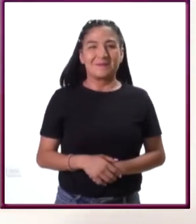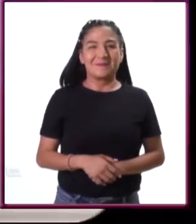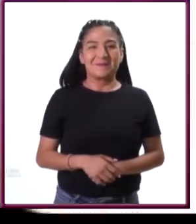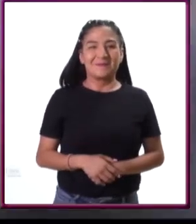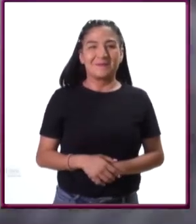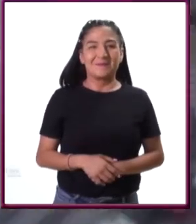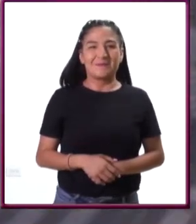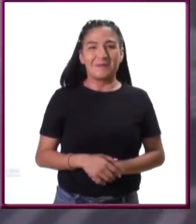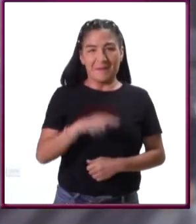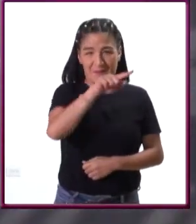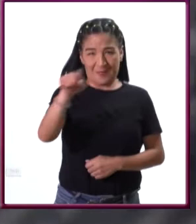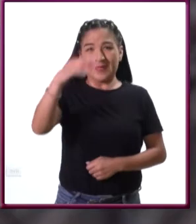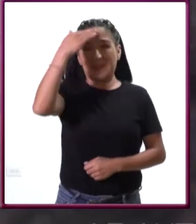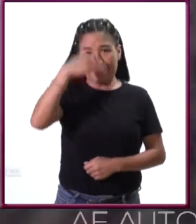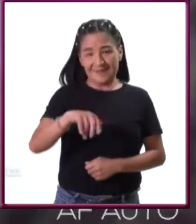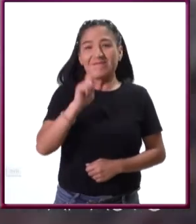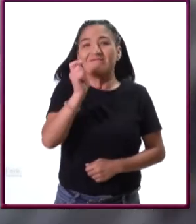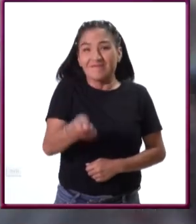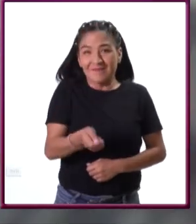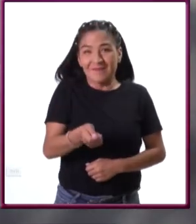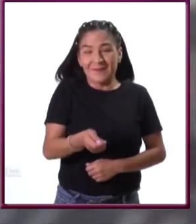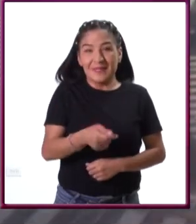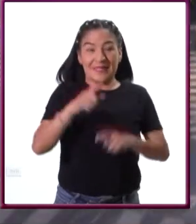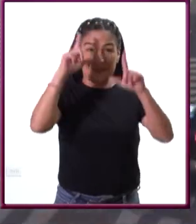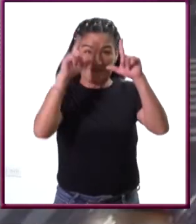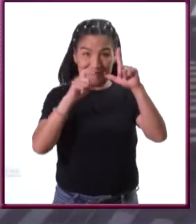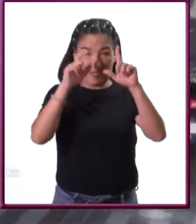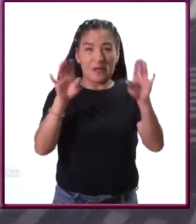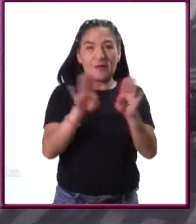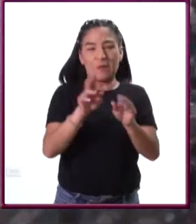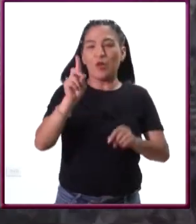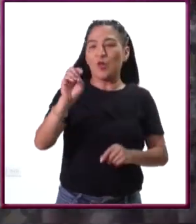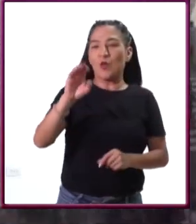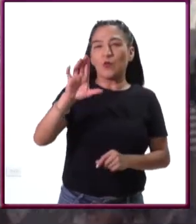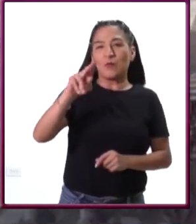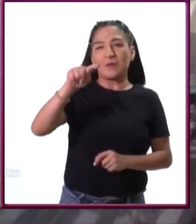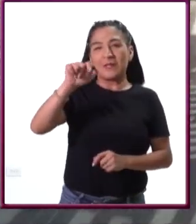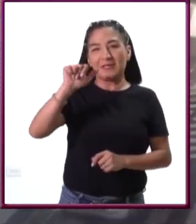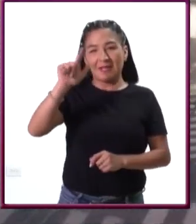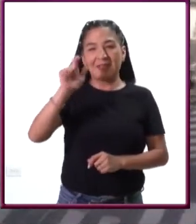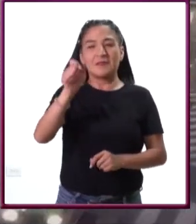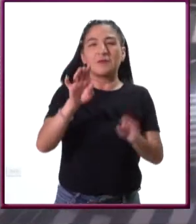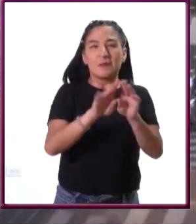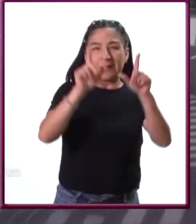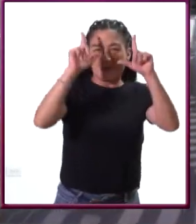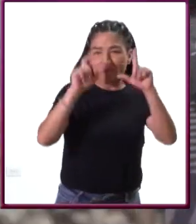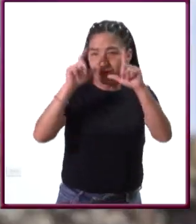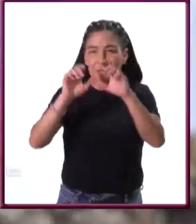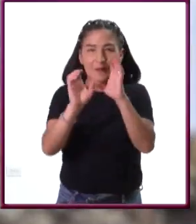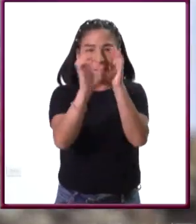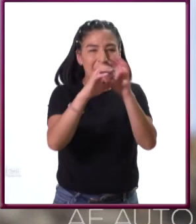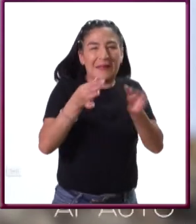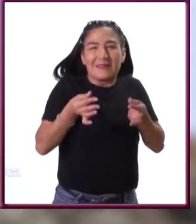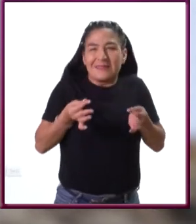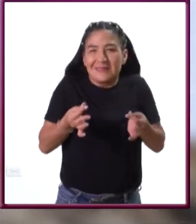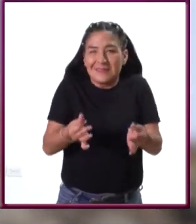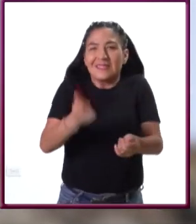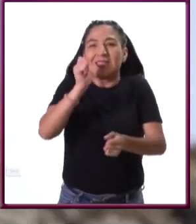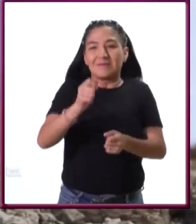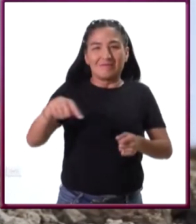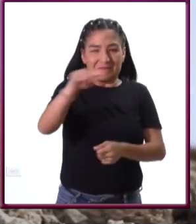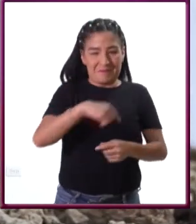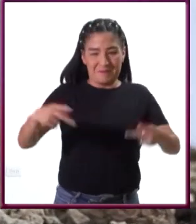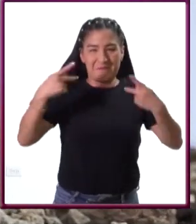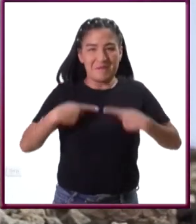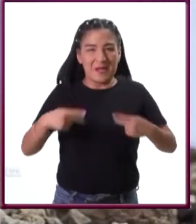¿Sabías que en la fotografía documental se registra con todo detalle cómo viven las personas en nuestra sociedad para